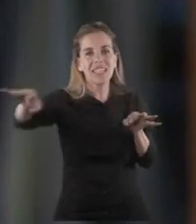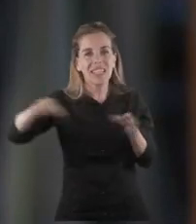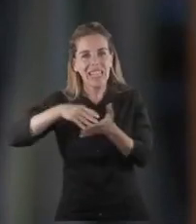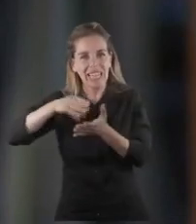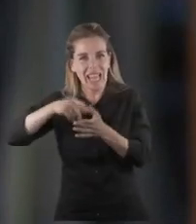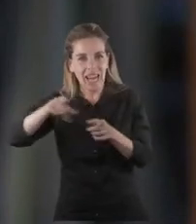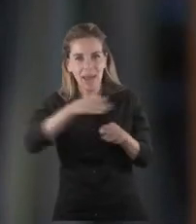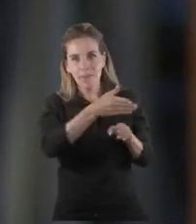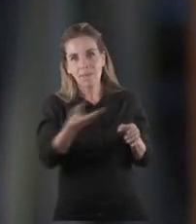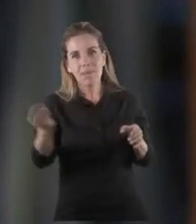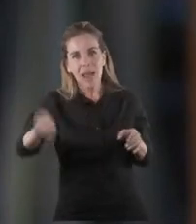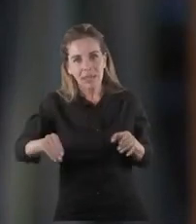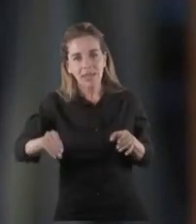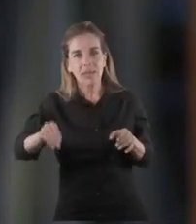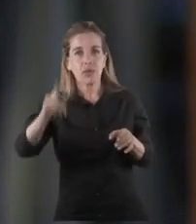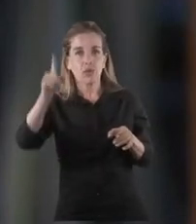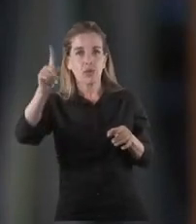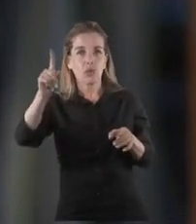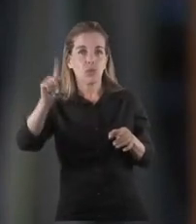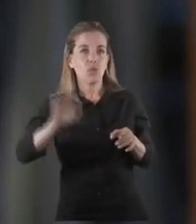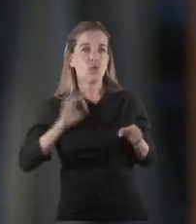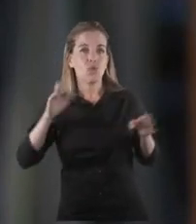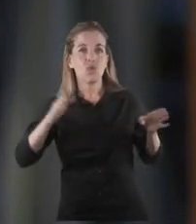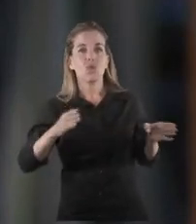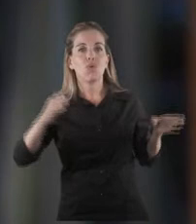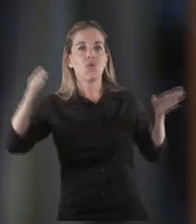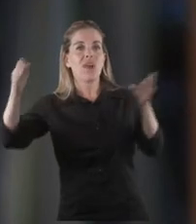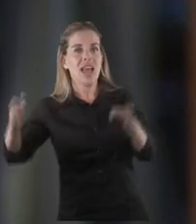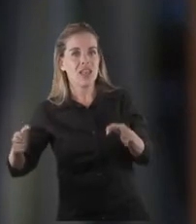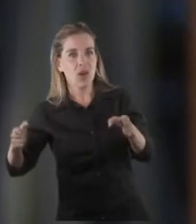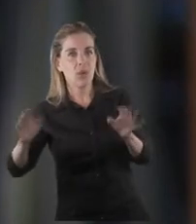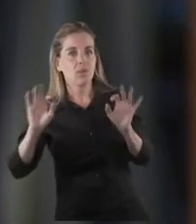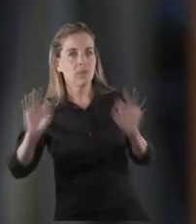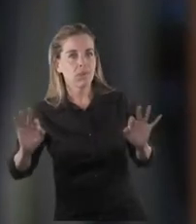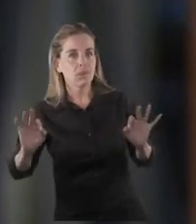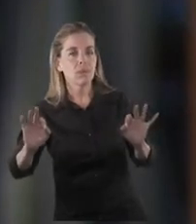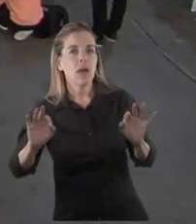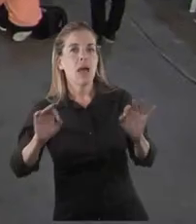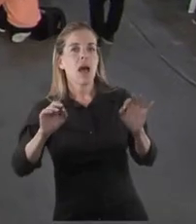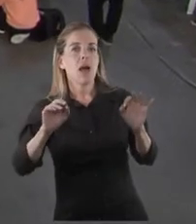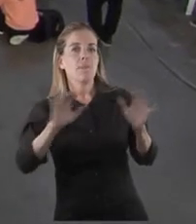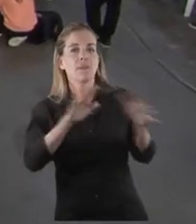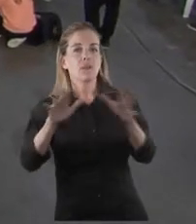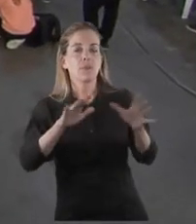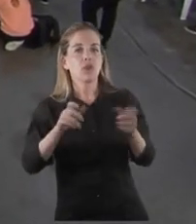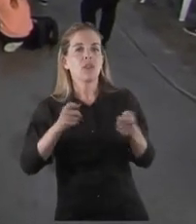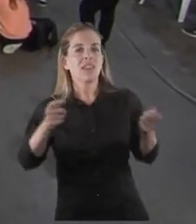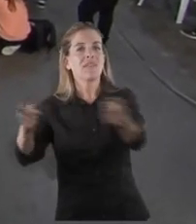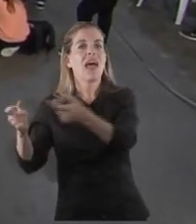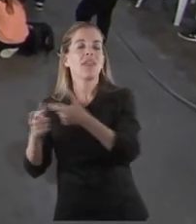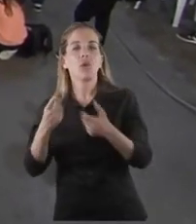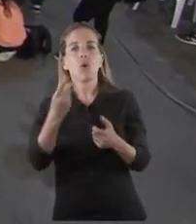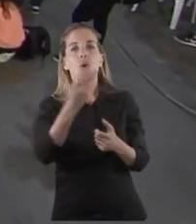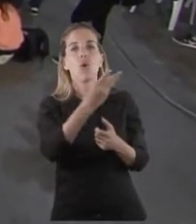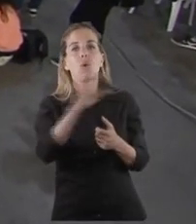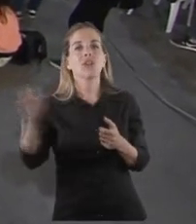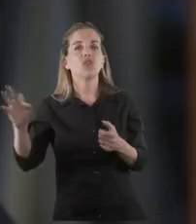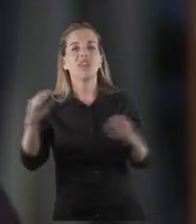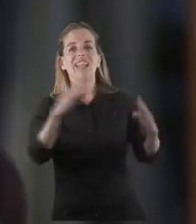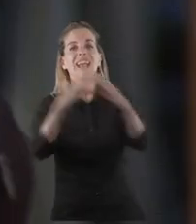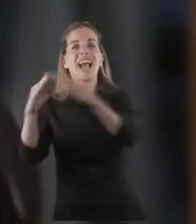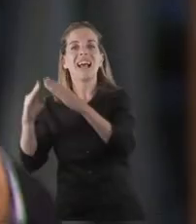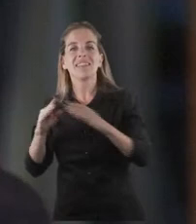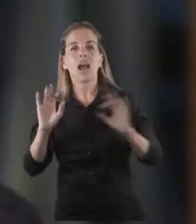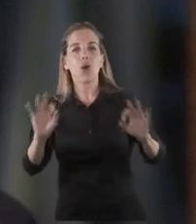año o de 12 meses poder estar entregando casi 400 soluciones habitacionales. Eso